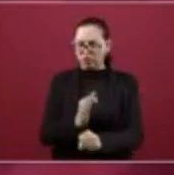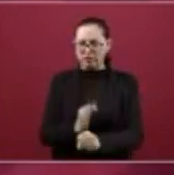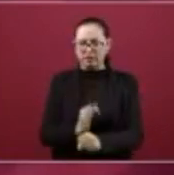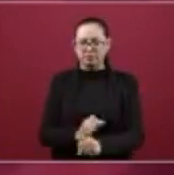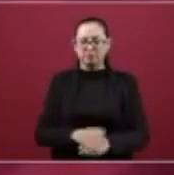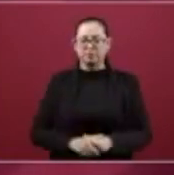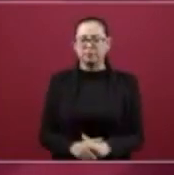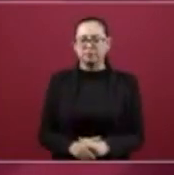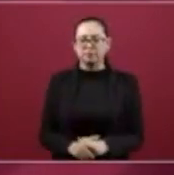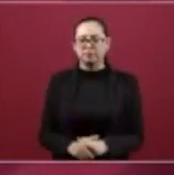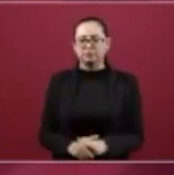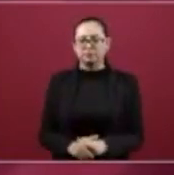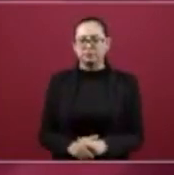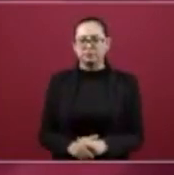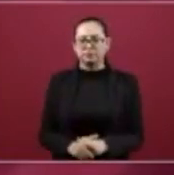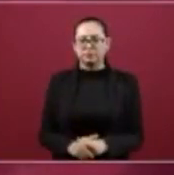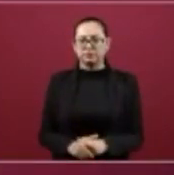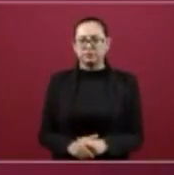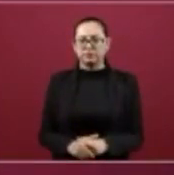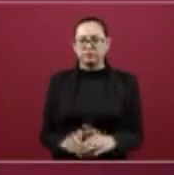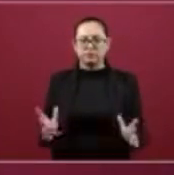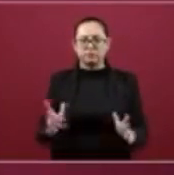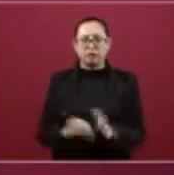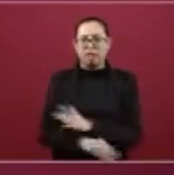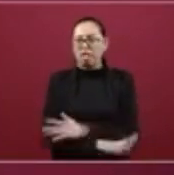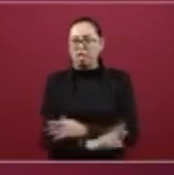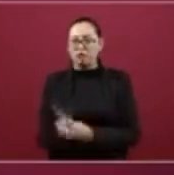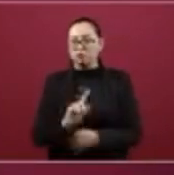No es excusa, no lo sabía.